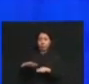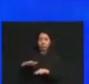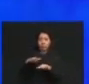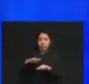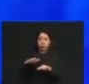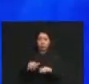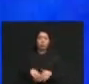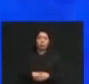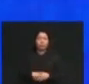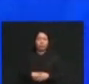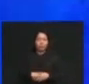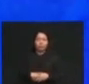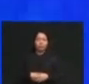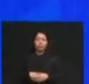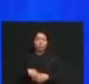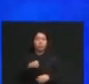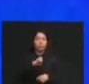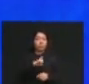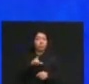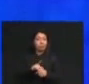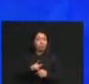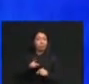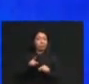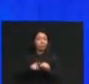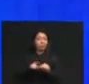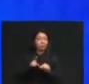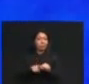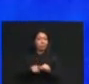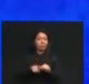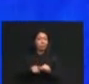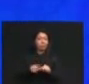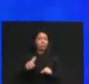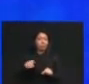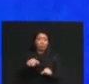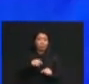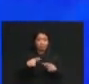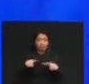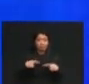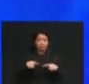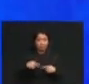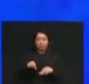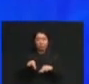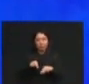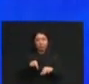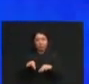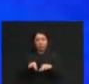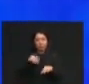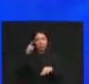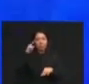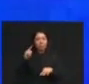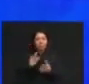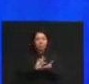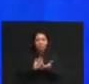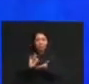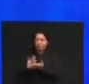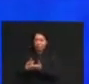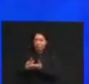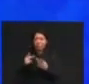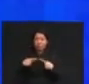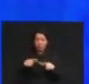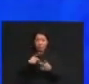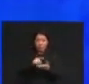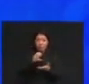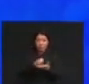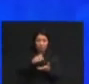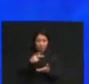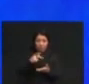para todos, especialmente para quienes trabajamos para transformar y mejorar la calidad de vida de las personas con parálisis cerebral y